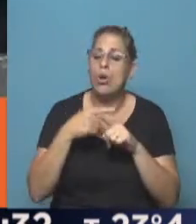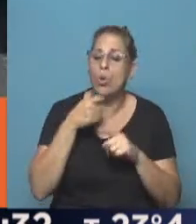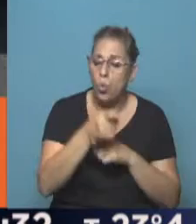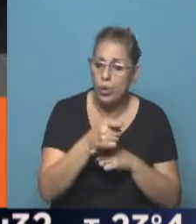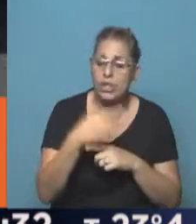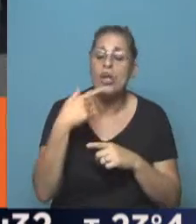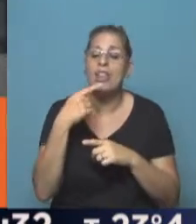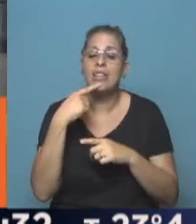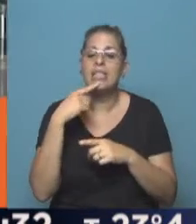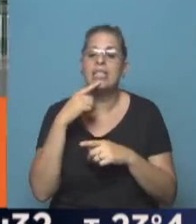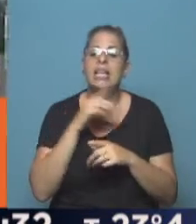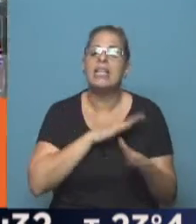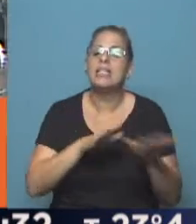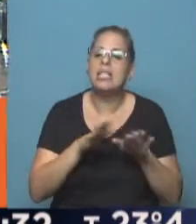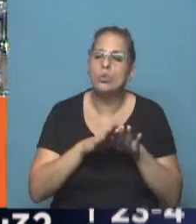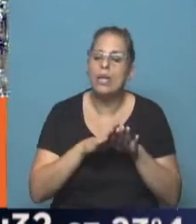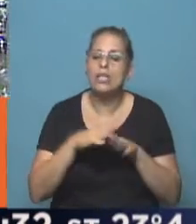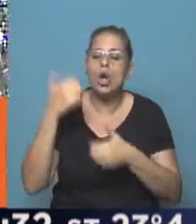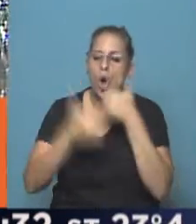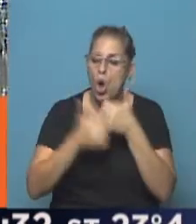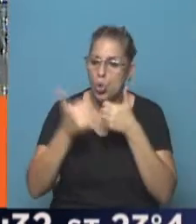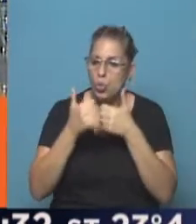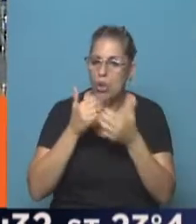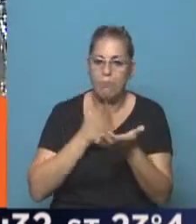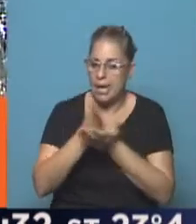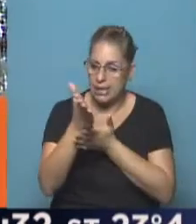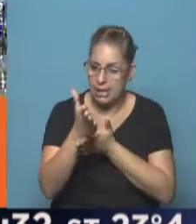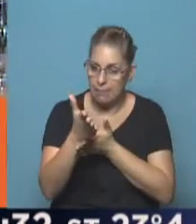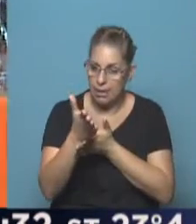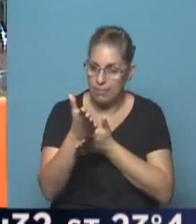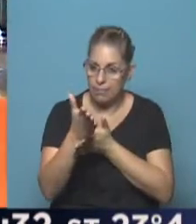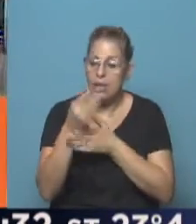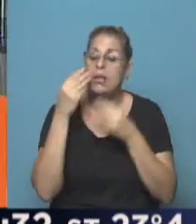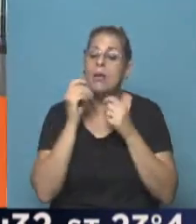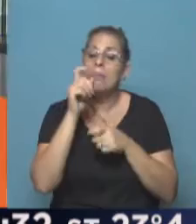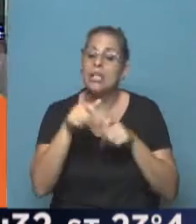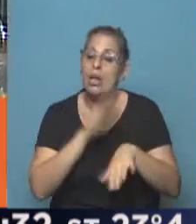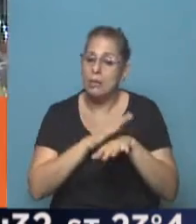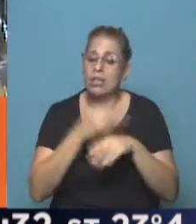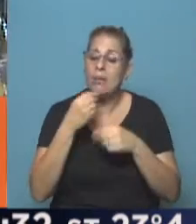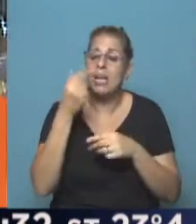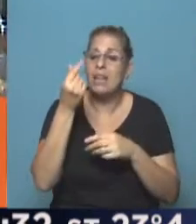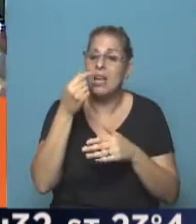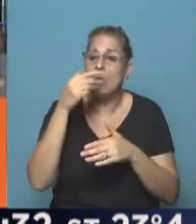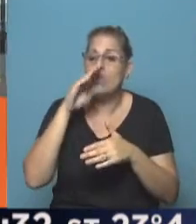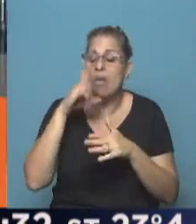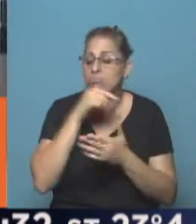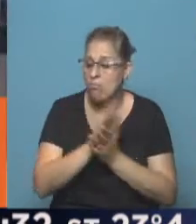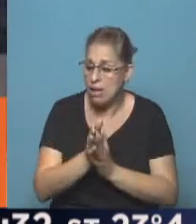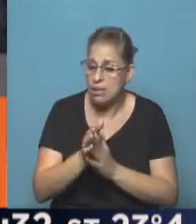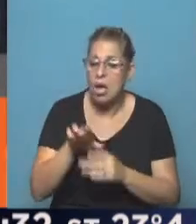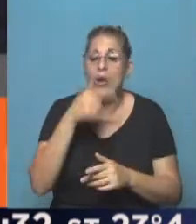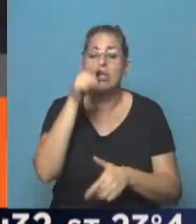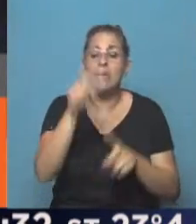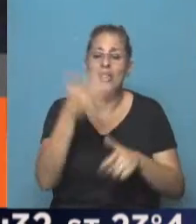esta manera en una situación que ella llama de concurso eterno para permitir que se licúe la deuda. Segundo, el funcionario